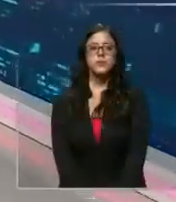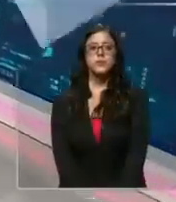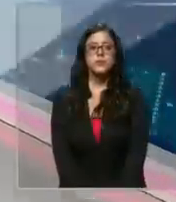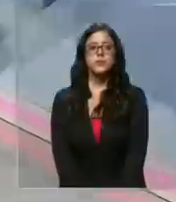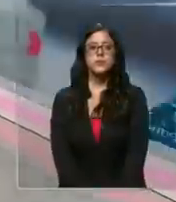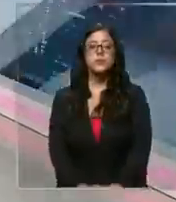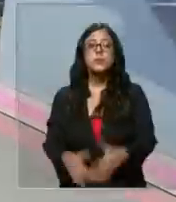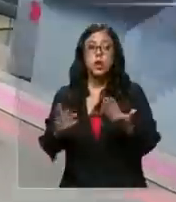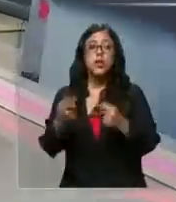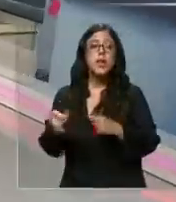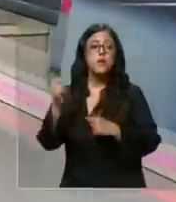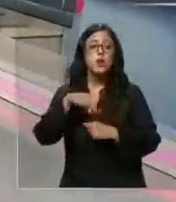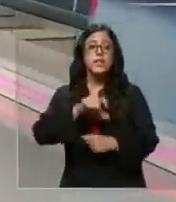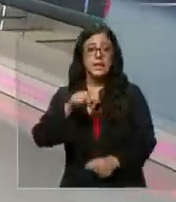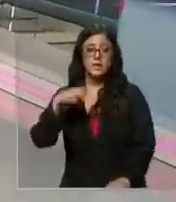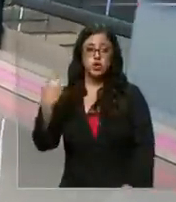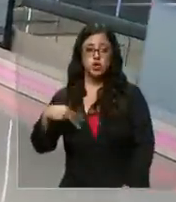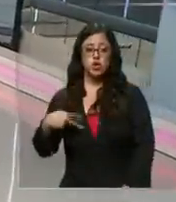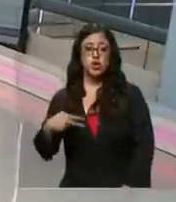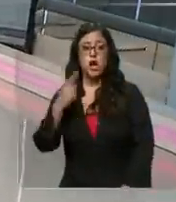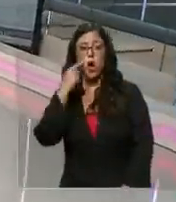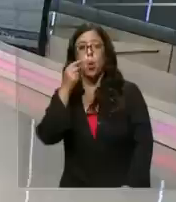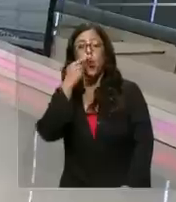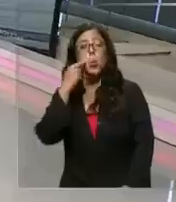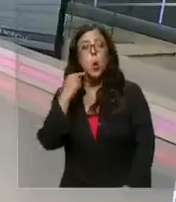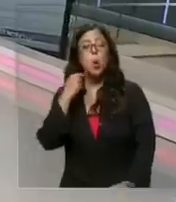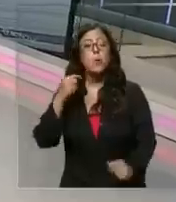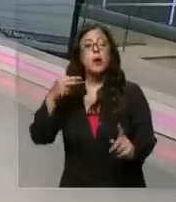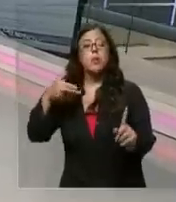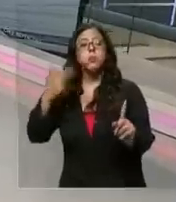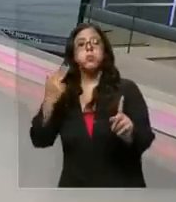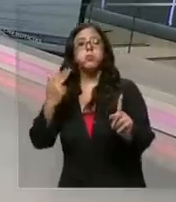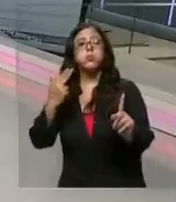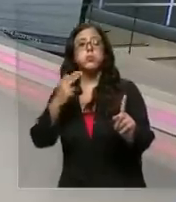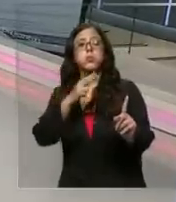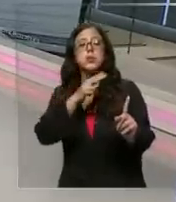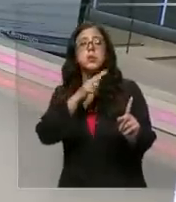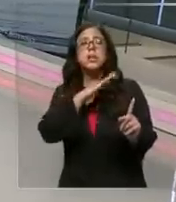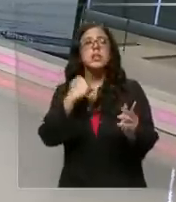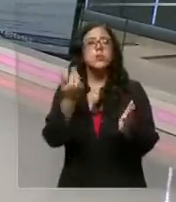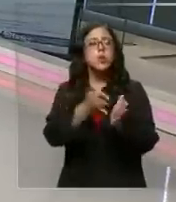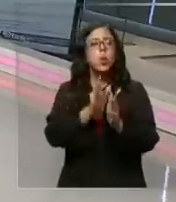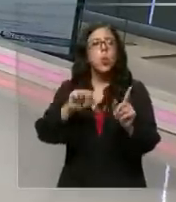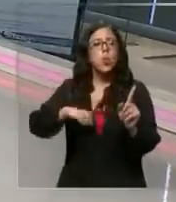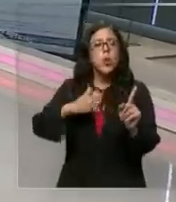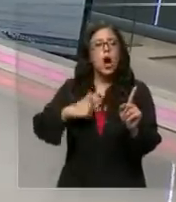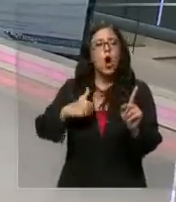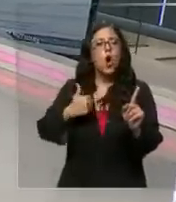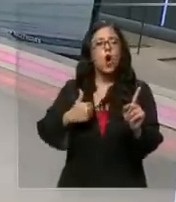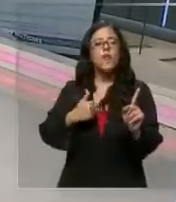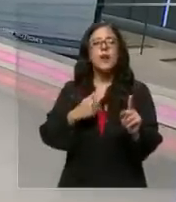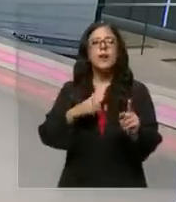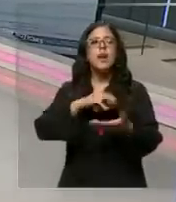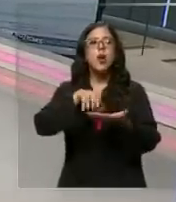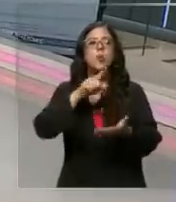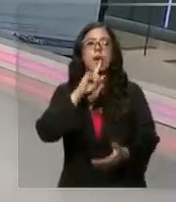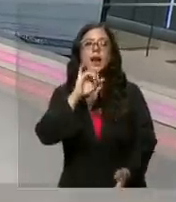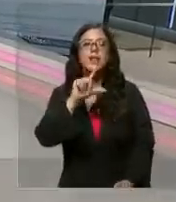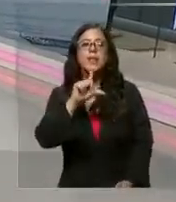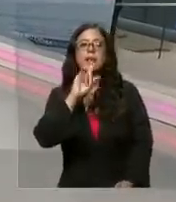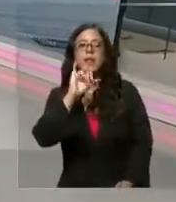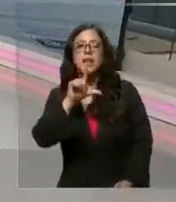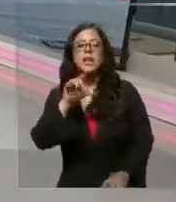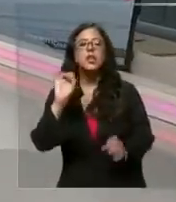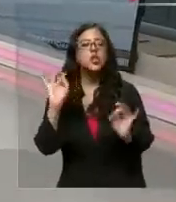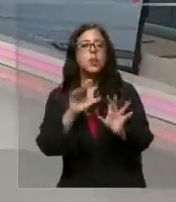estamos de vuelta en chilevisión noticias un hombre disparó y dio muerte a una joven en su propiedad en tiltil y alega que actuó en defensa propia